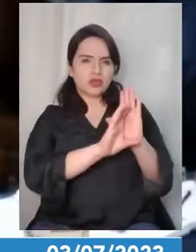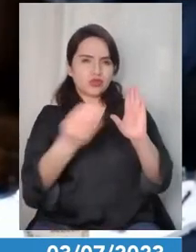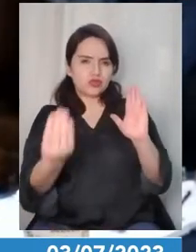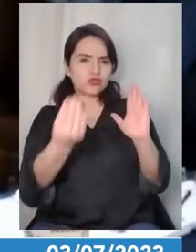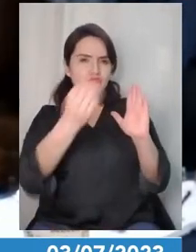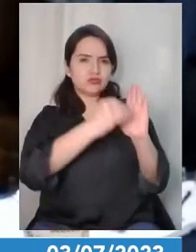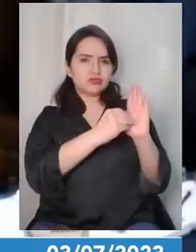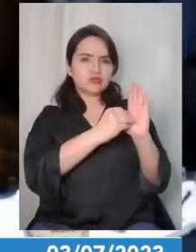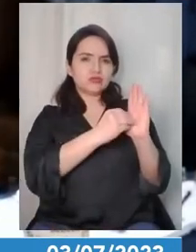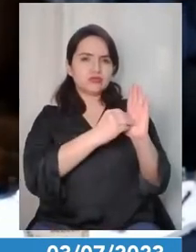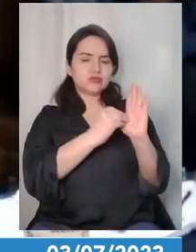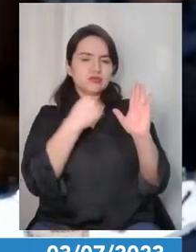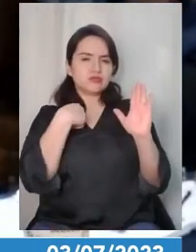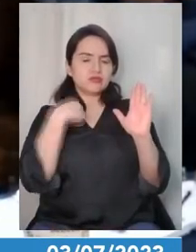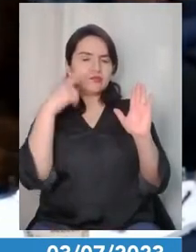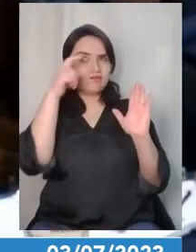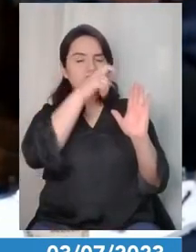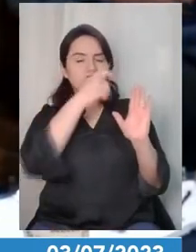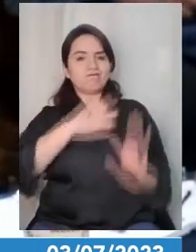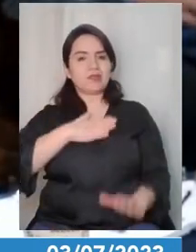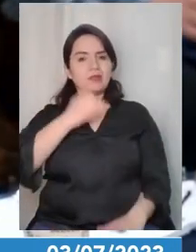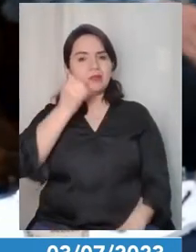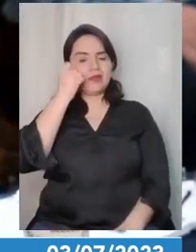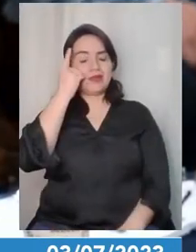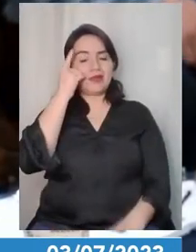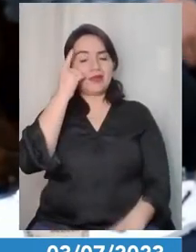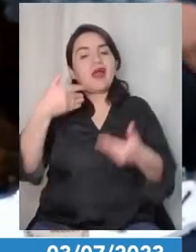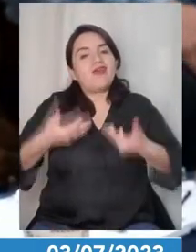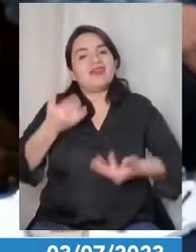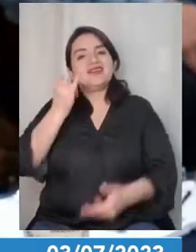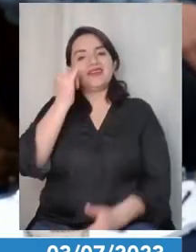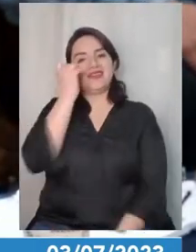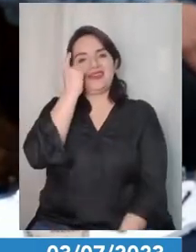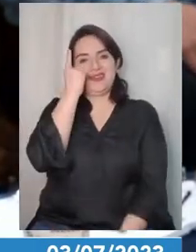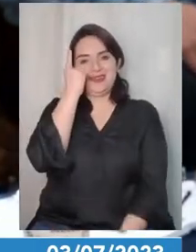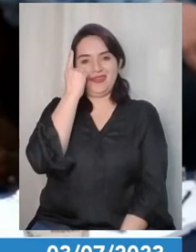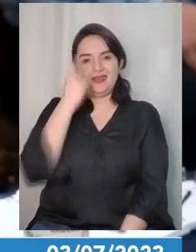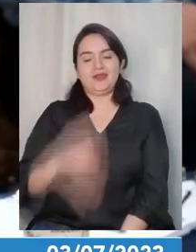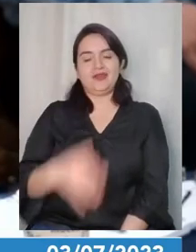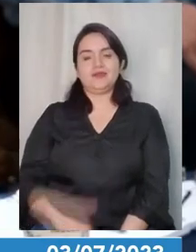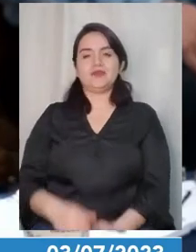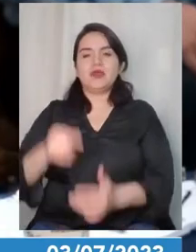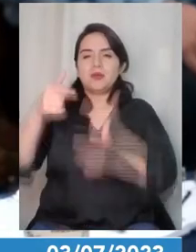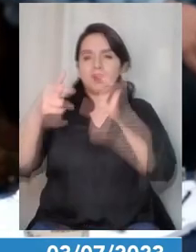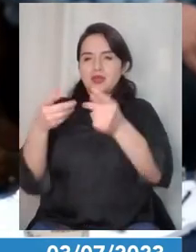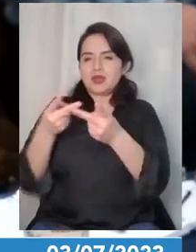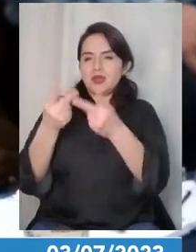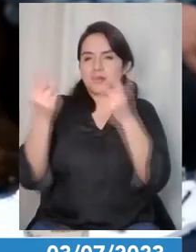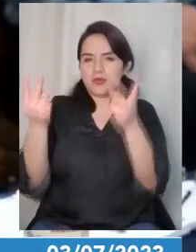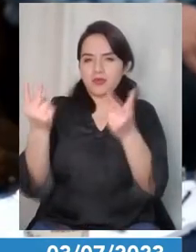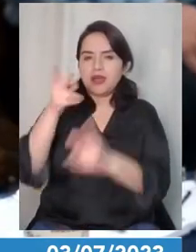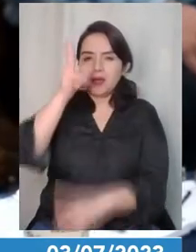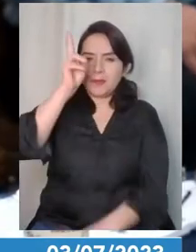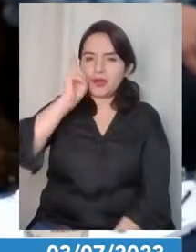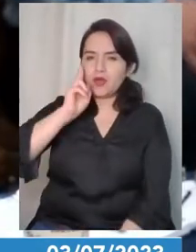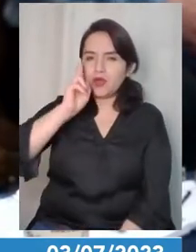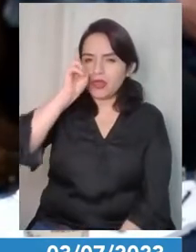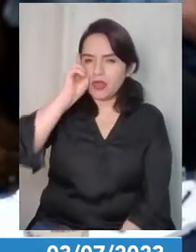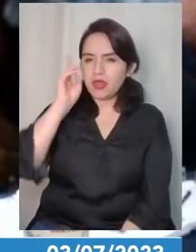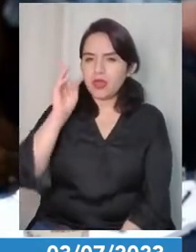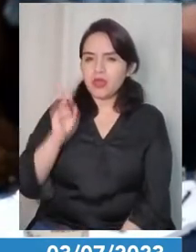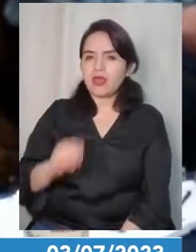entiendo. Y cuando lo vi desde la política pública, me acordé del Quiero Mi Barrio, que fue una política pública que se ha implementado